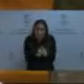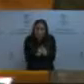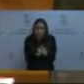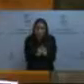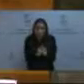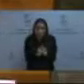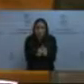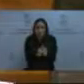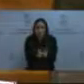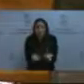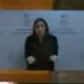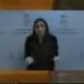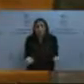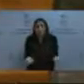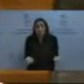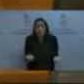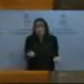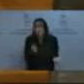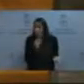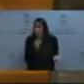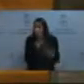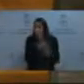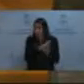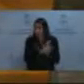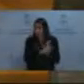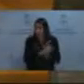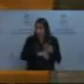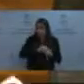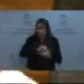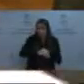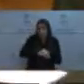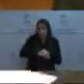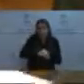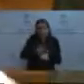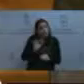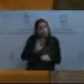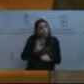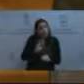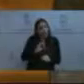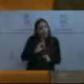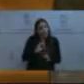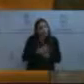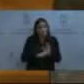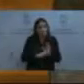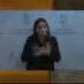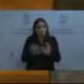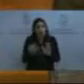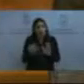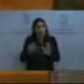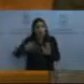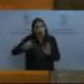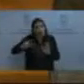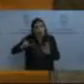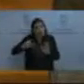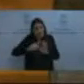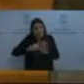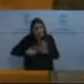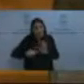cual, o cumplen las medidas o van a tener que cambiarlas. El